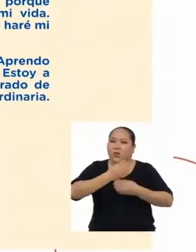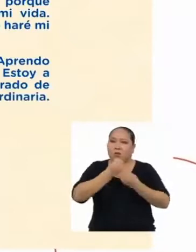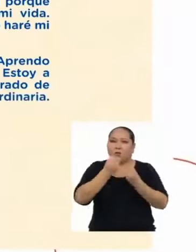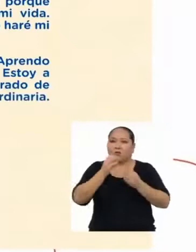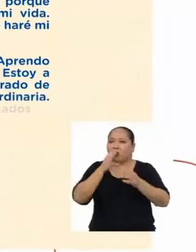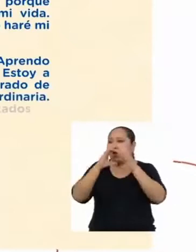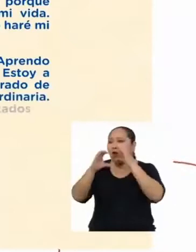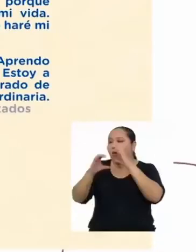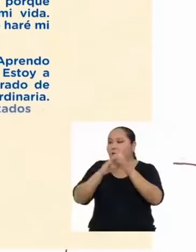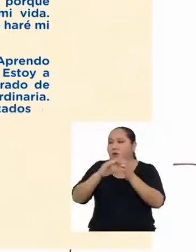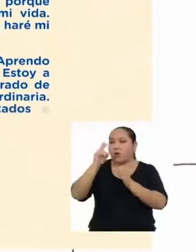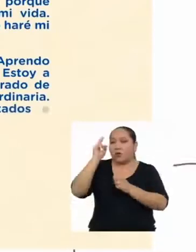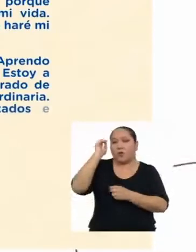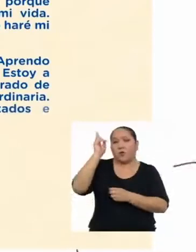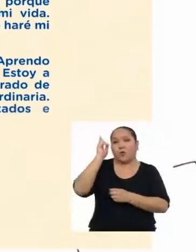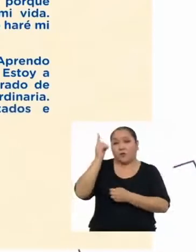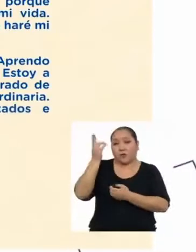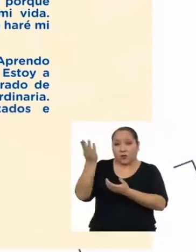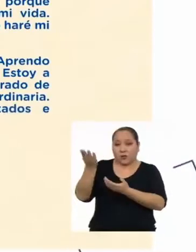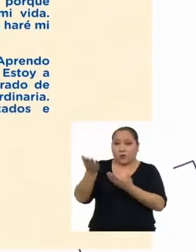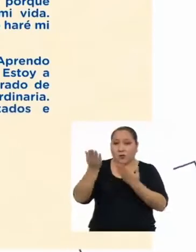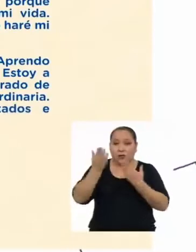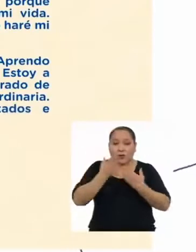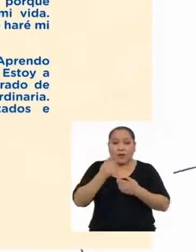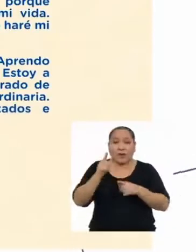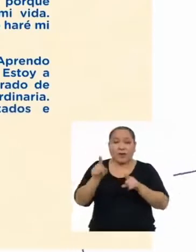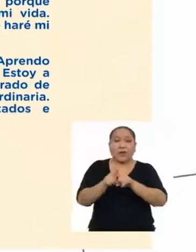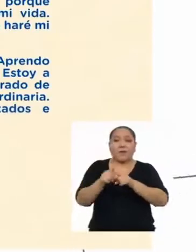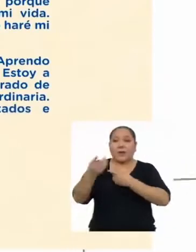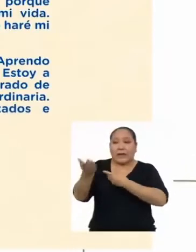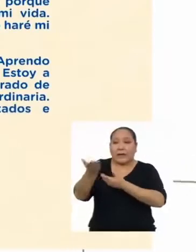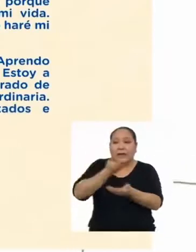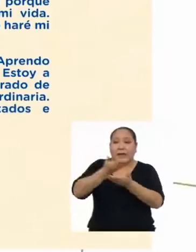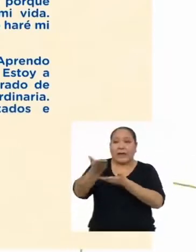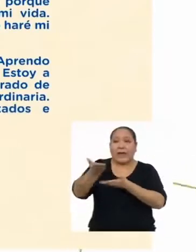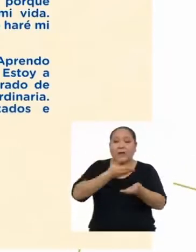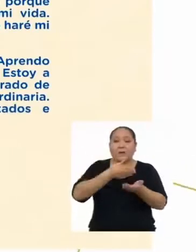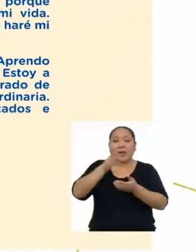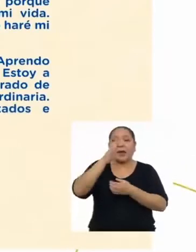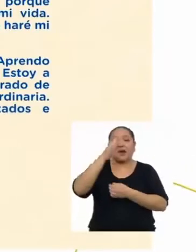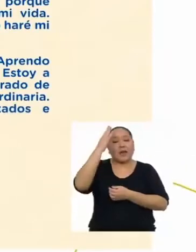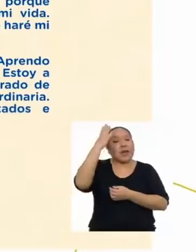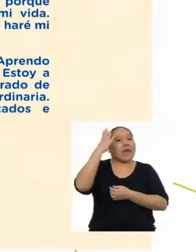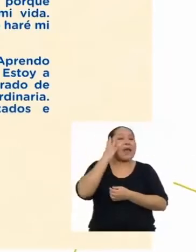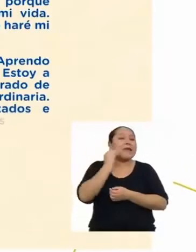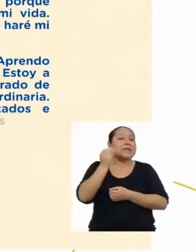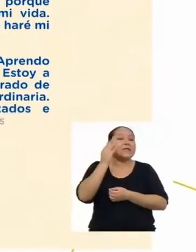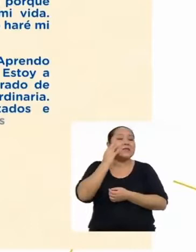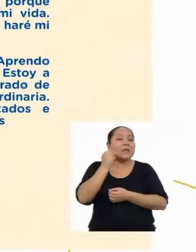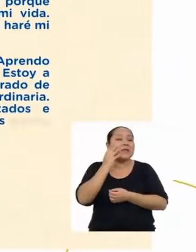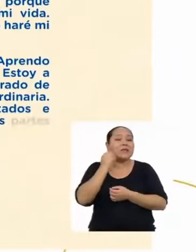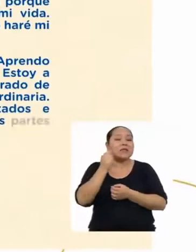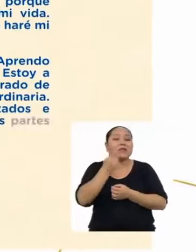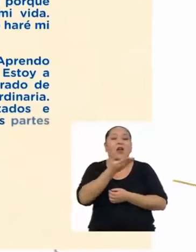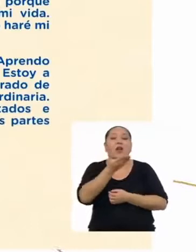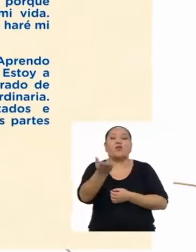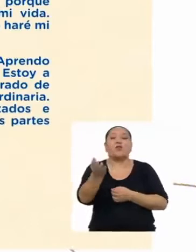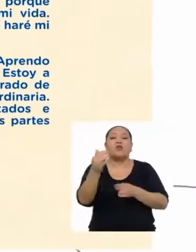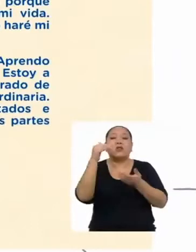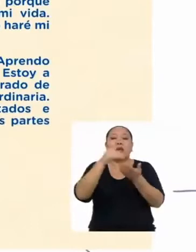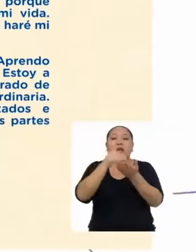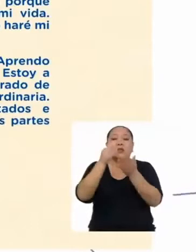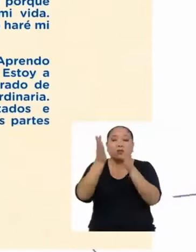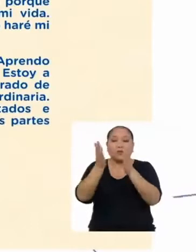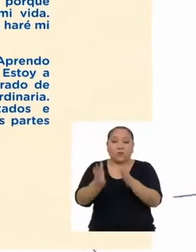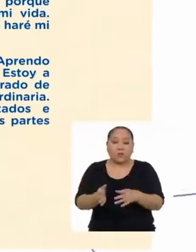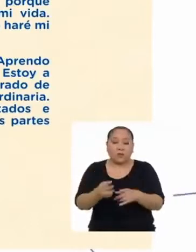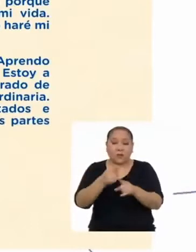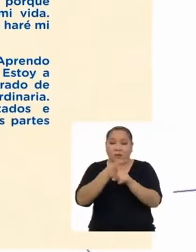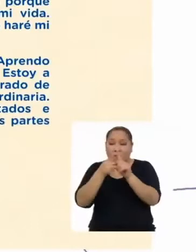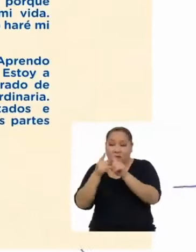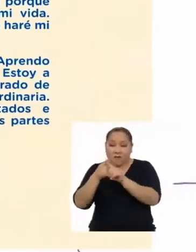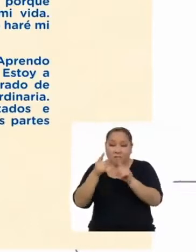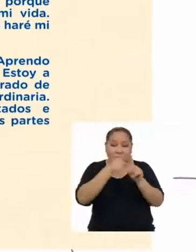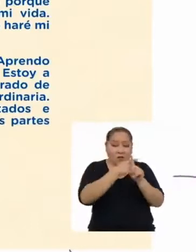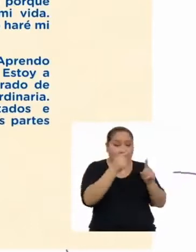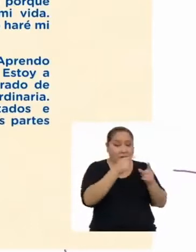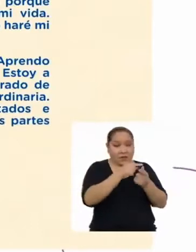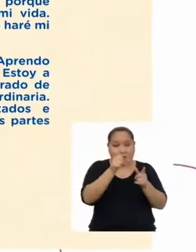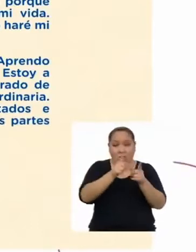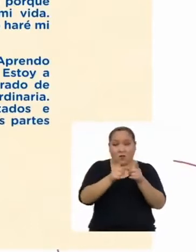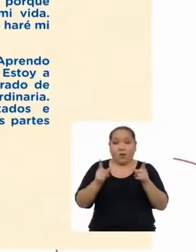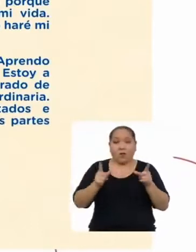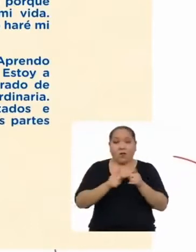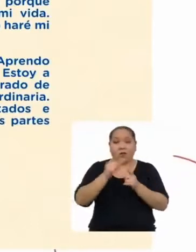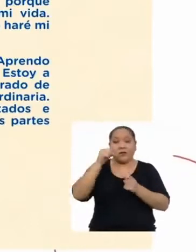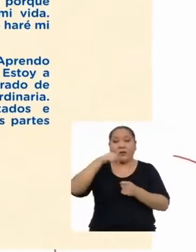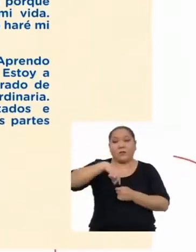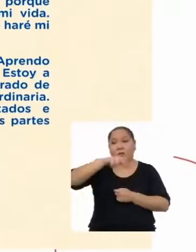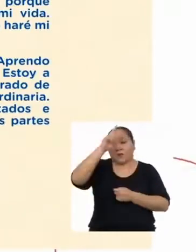docentes invitados e intercambiar experiencias con estudiantes de distintas partes del Perú. Te